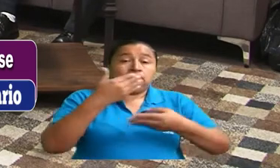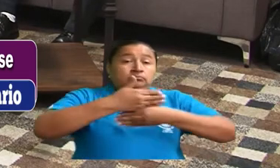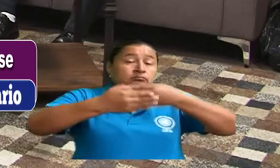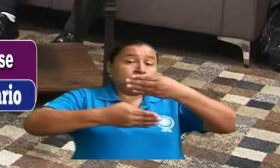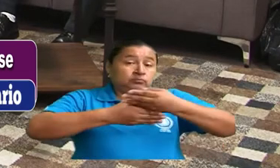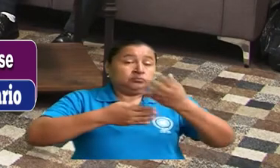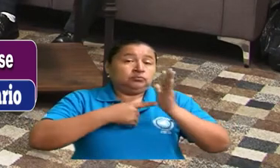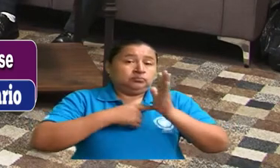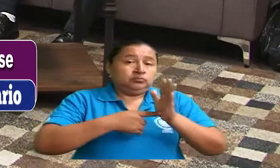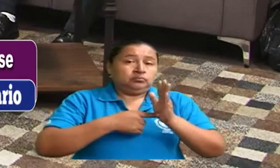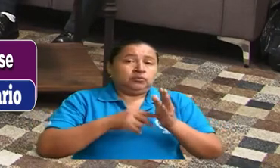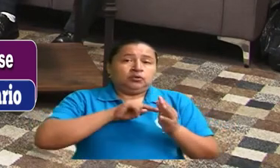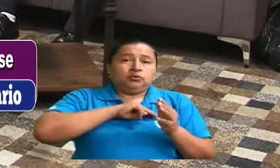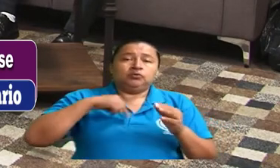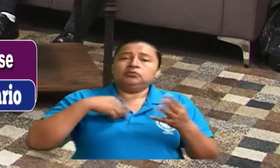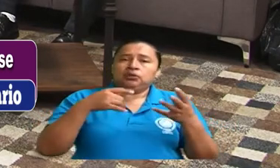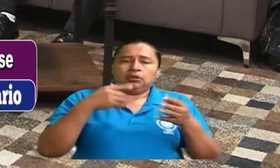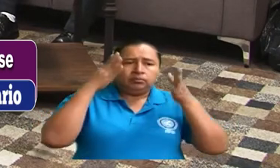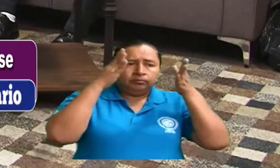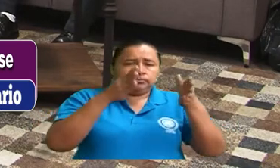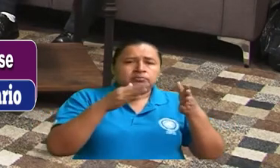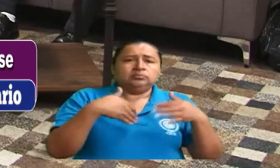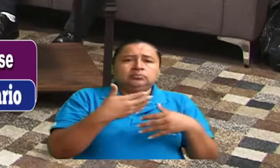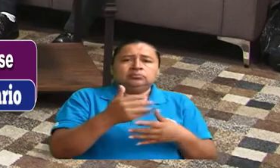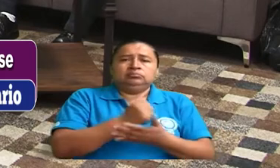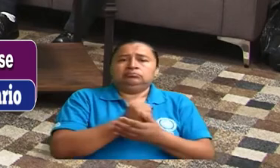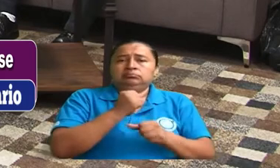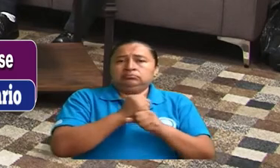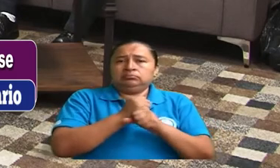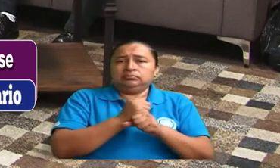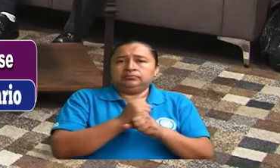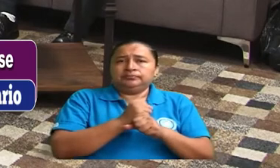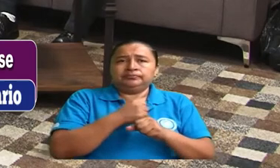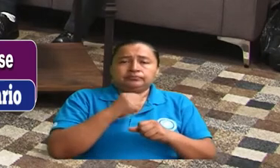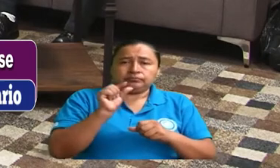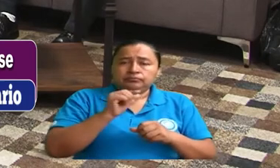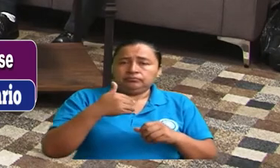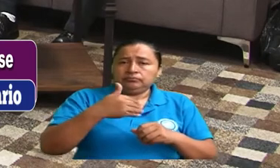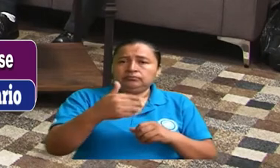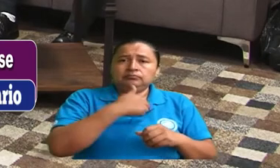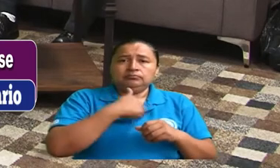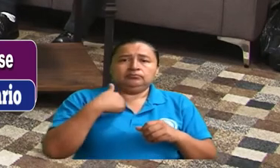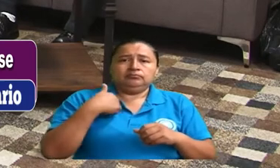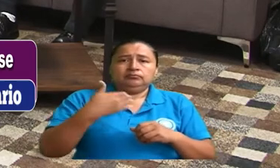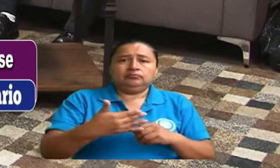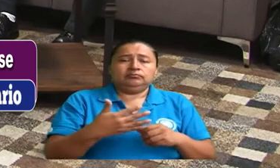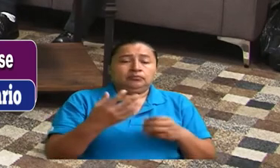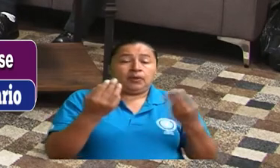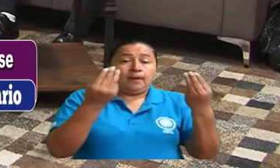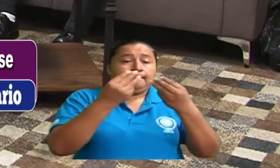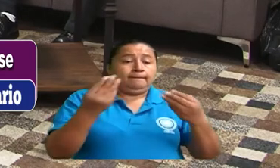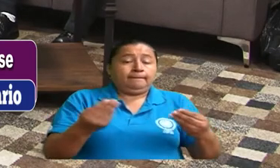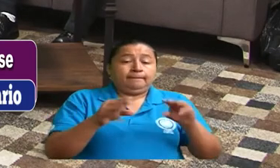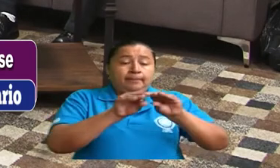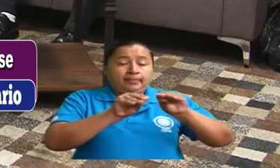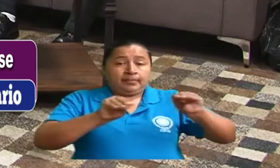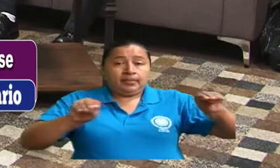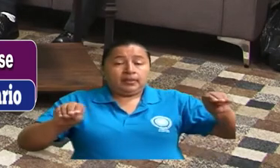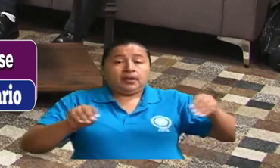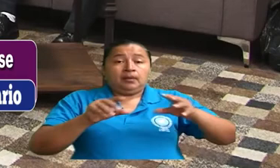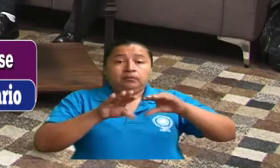pues nosotros queremos apuntar, a corto plazo a elaborar la madera plástica para hacer las